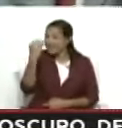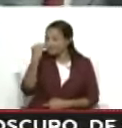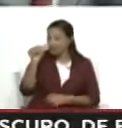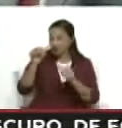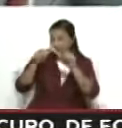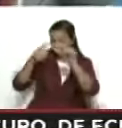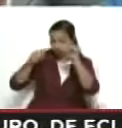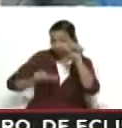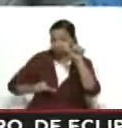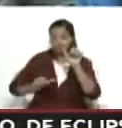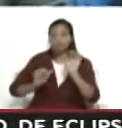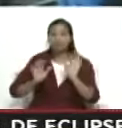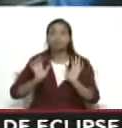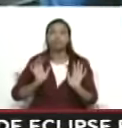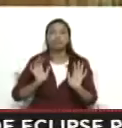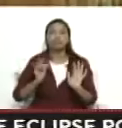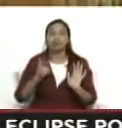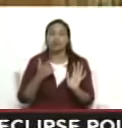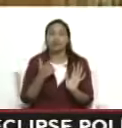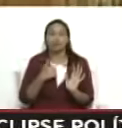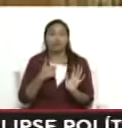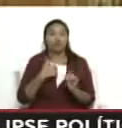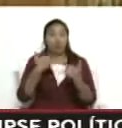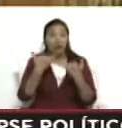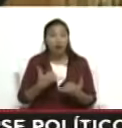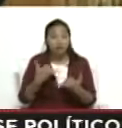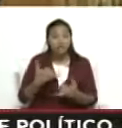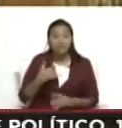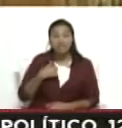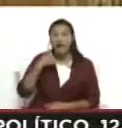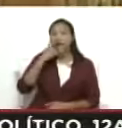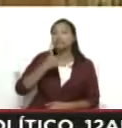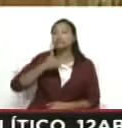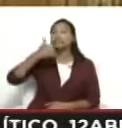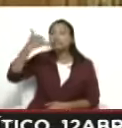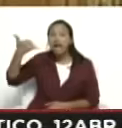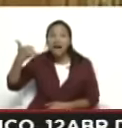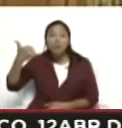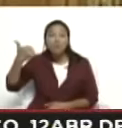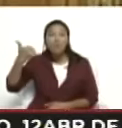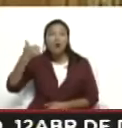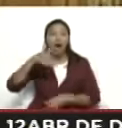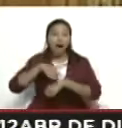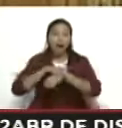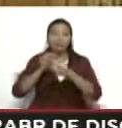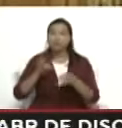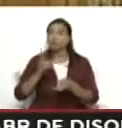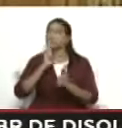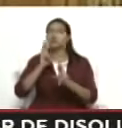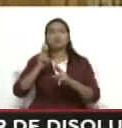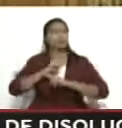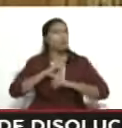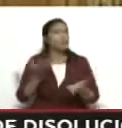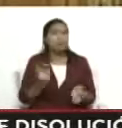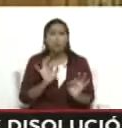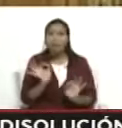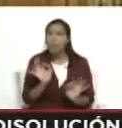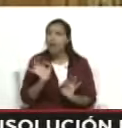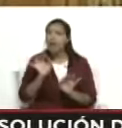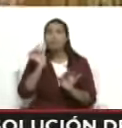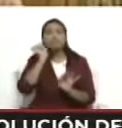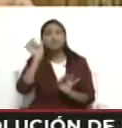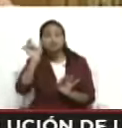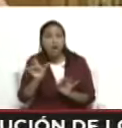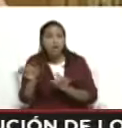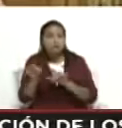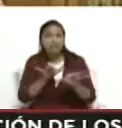Entonces, después, y remata diciendo, ahorita yo llamo al ministro, dice Marcel Granier, y no me responde ni la secretaria. Es un tema